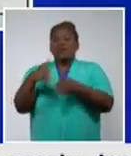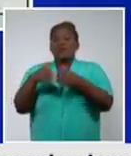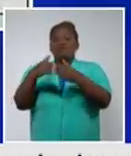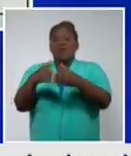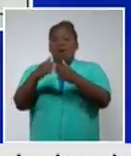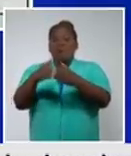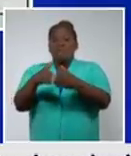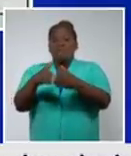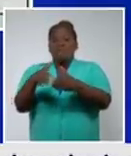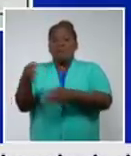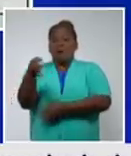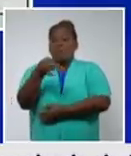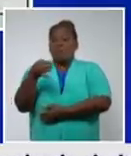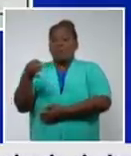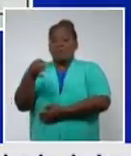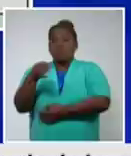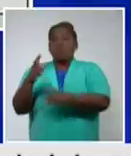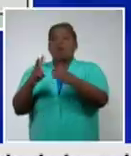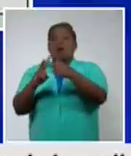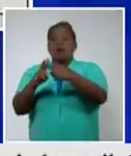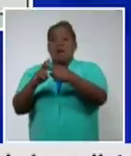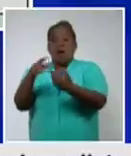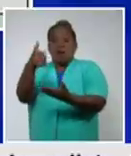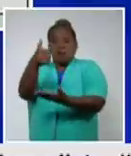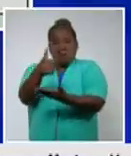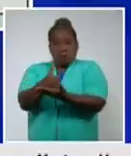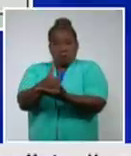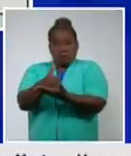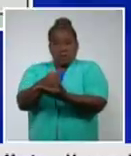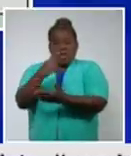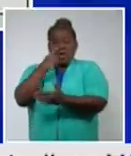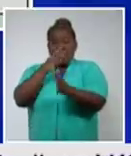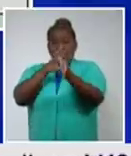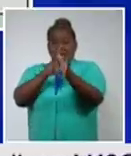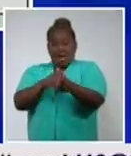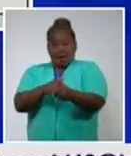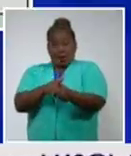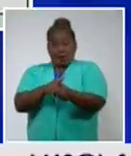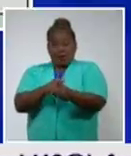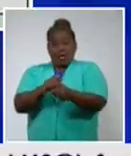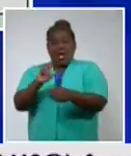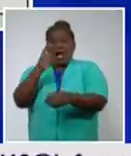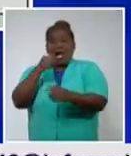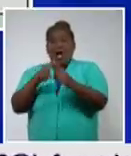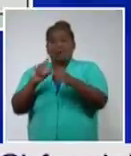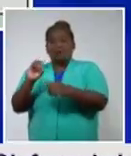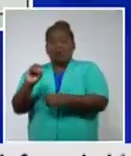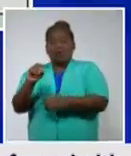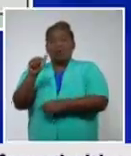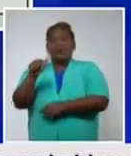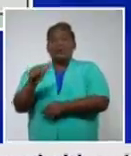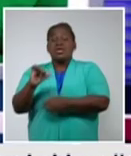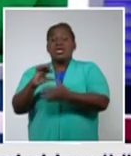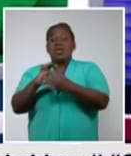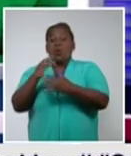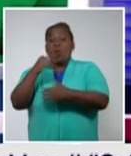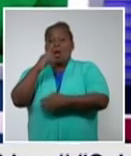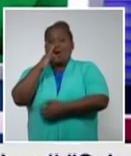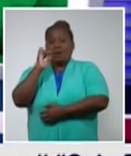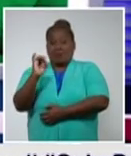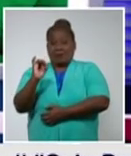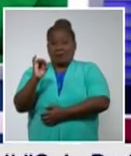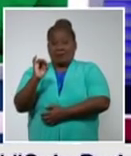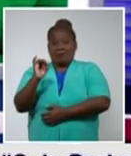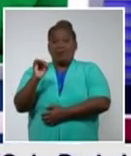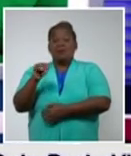en el municipio Bayamo, Niquero, Cautocristo y Jiguaní. Esta es la situación de